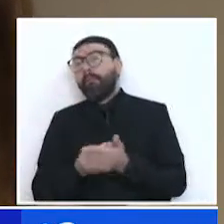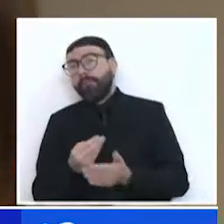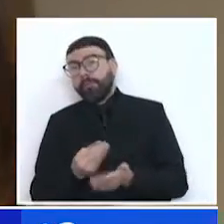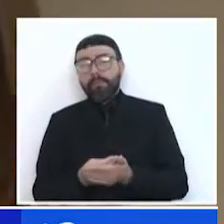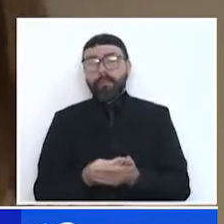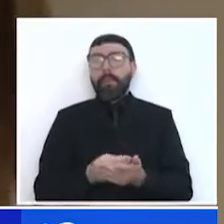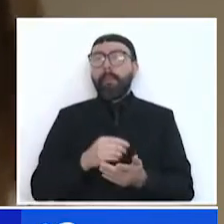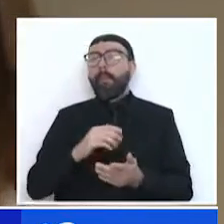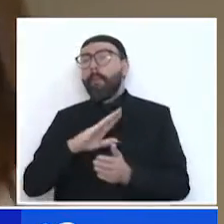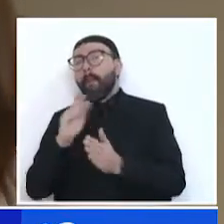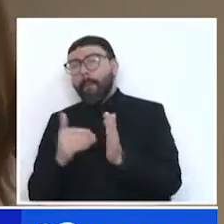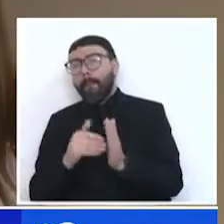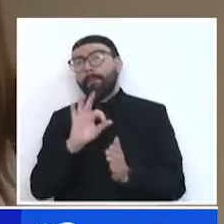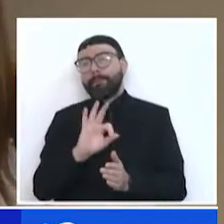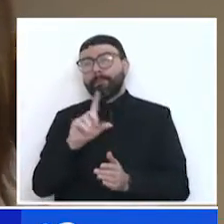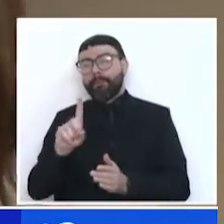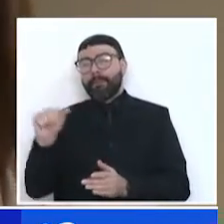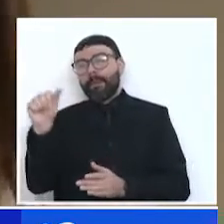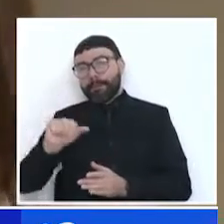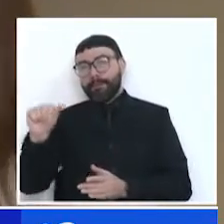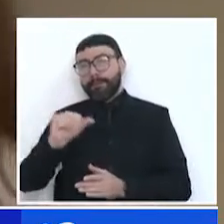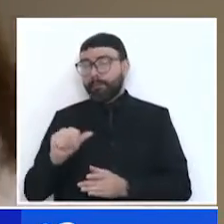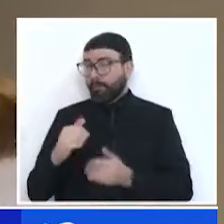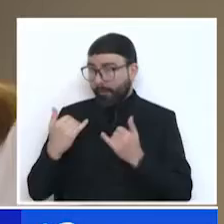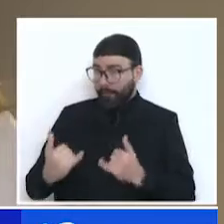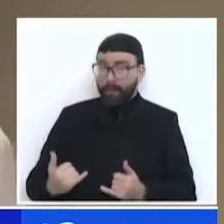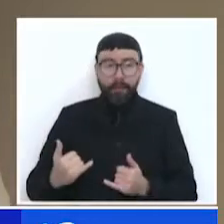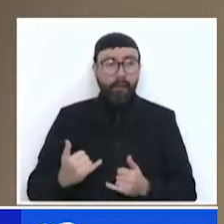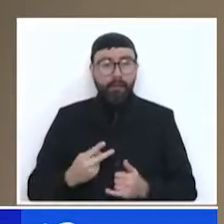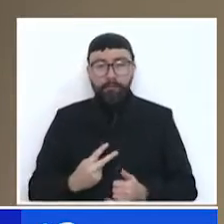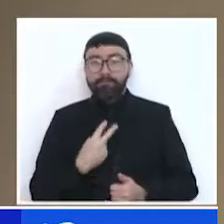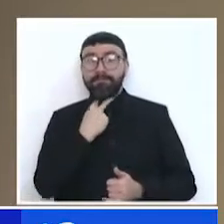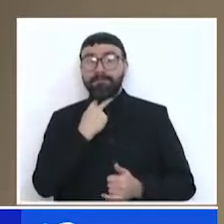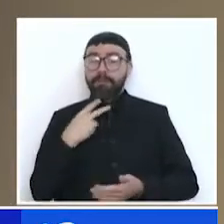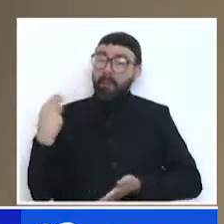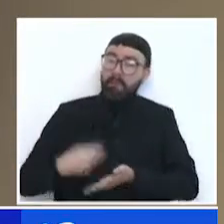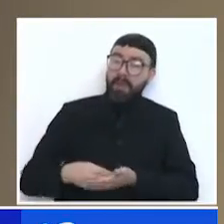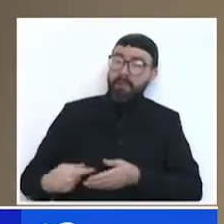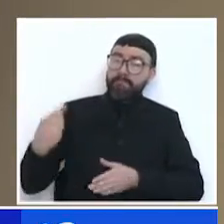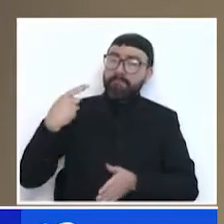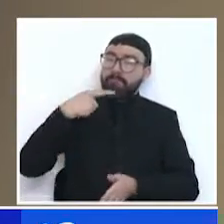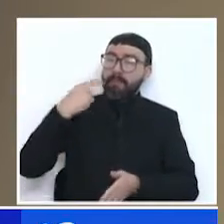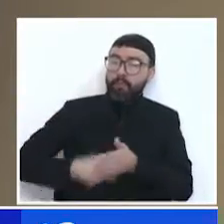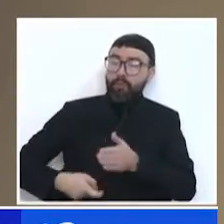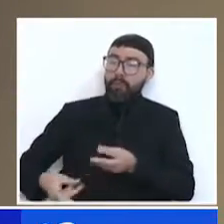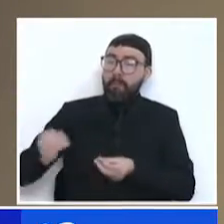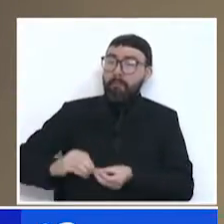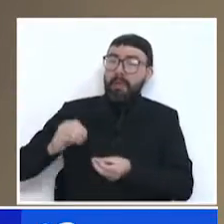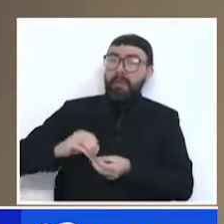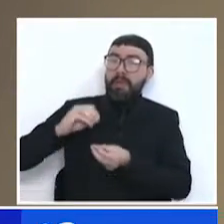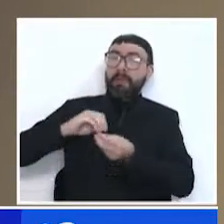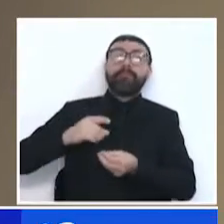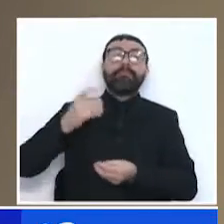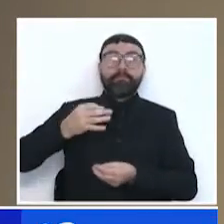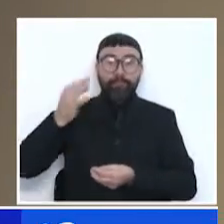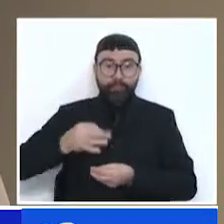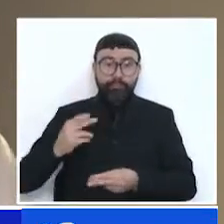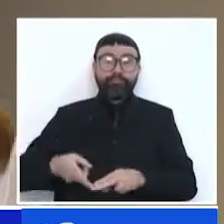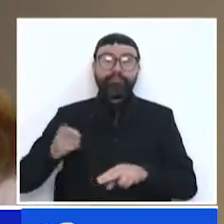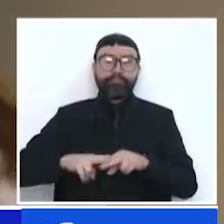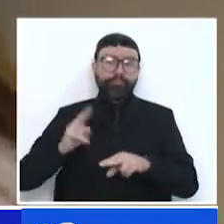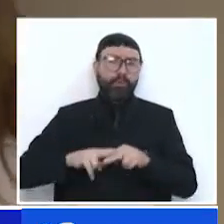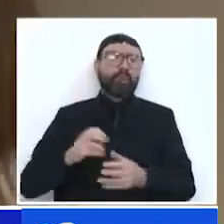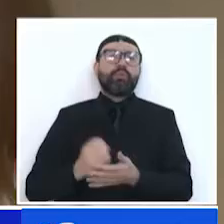el impuesto vehicular de la vigencia actual, para no generar ni la sanción por pago extemporáneo ni los intereses que ello acarrea, que además son